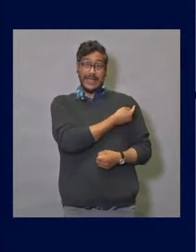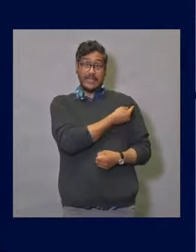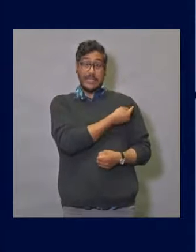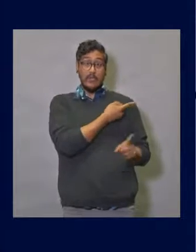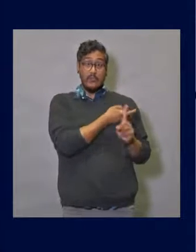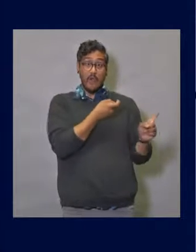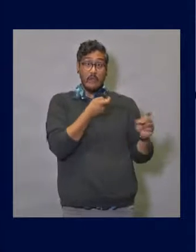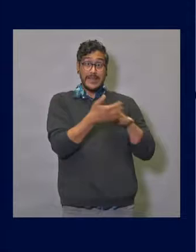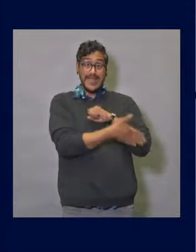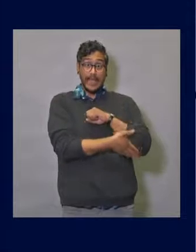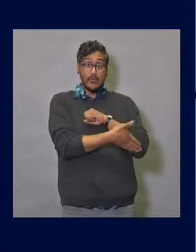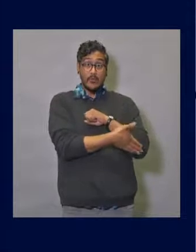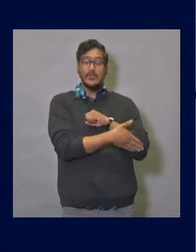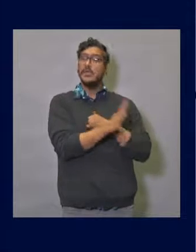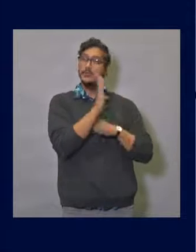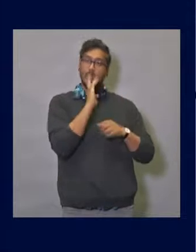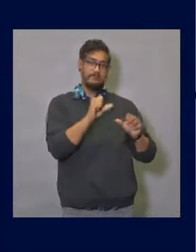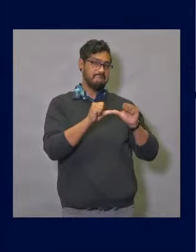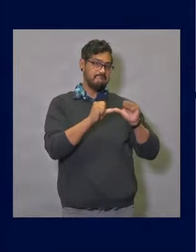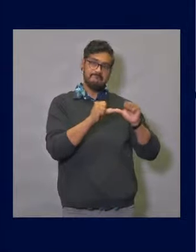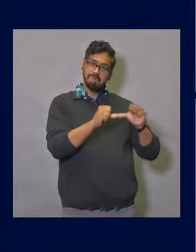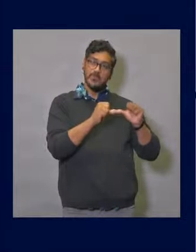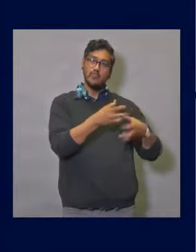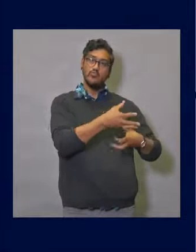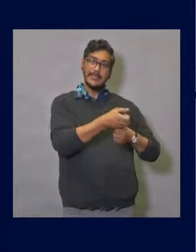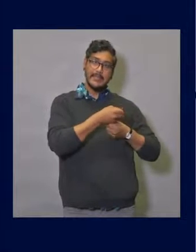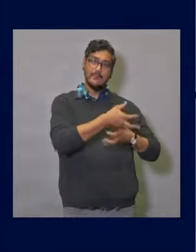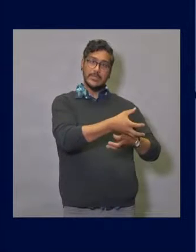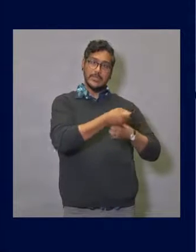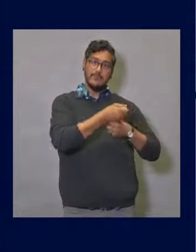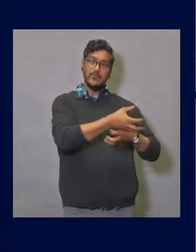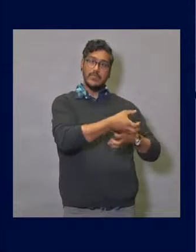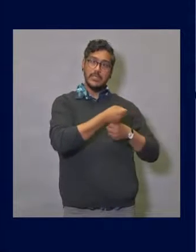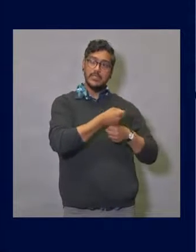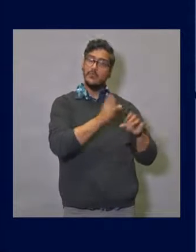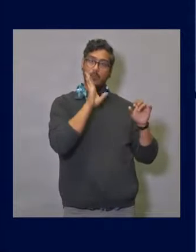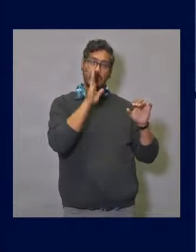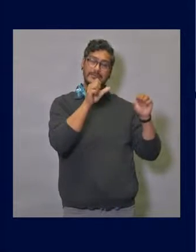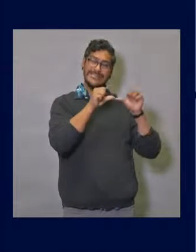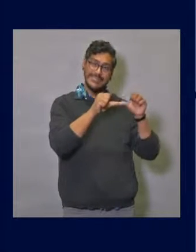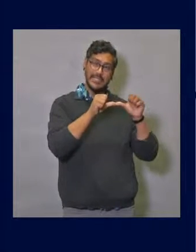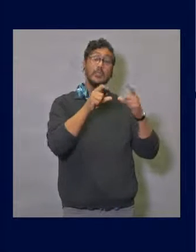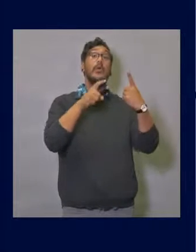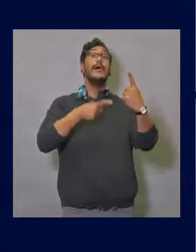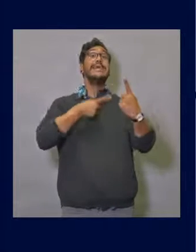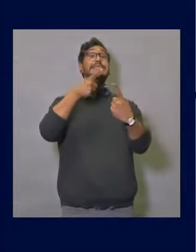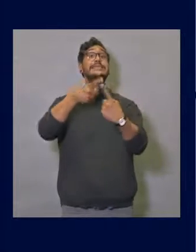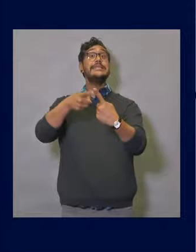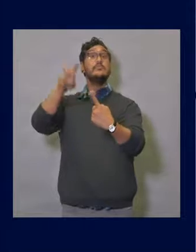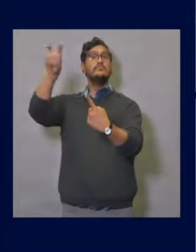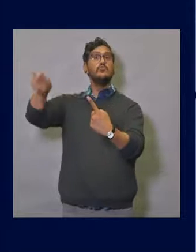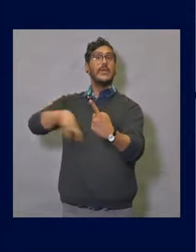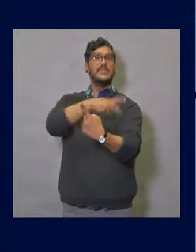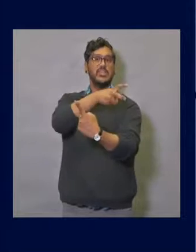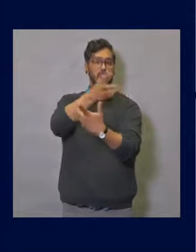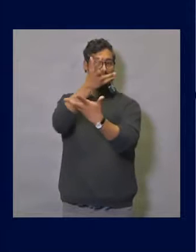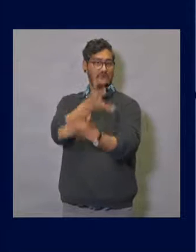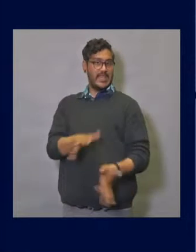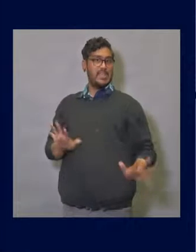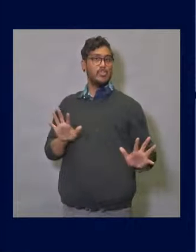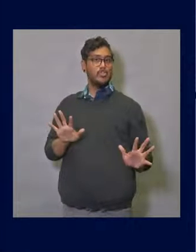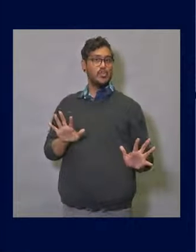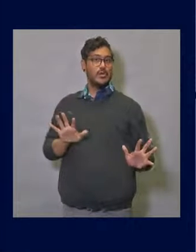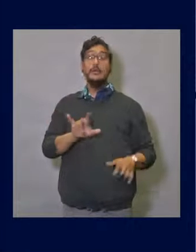siendo elegibles para recibir dosis durante el periodo de transición a la red estatal de proveedores de vacunación, siempre que cumplan